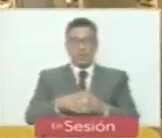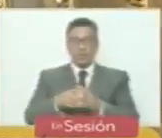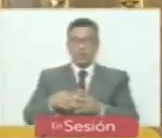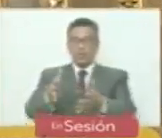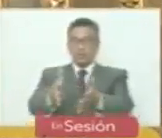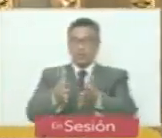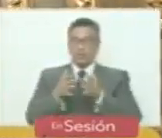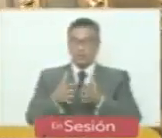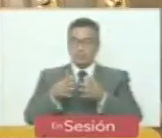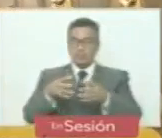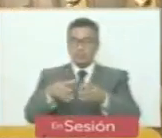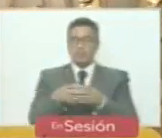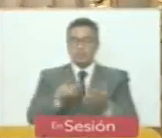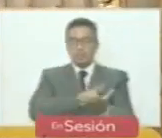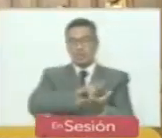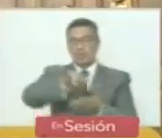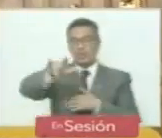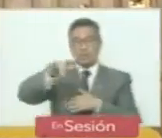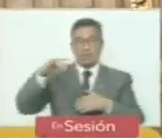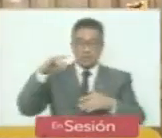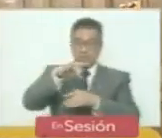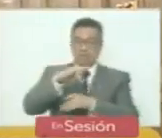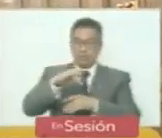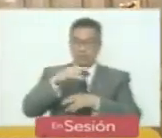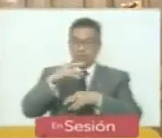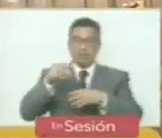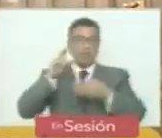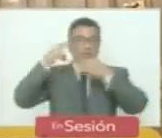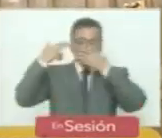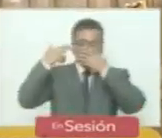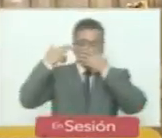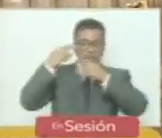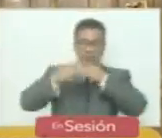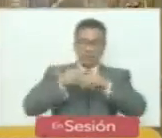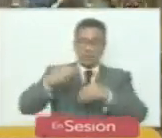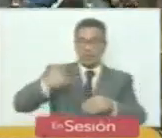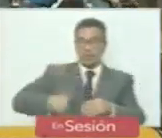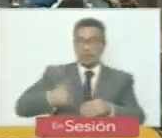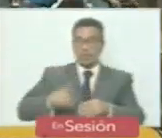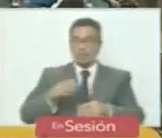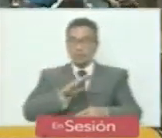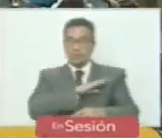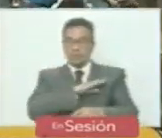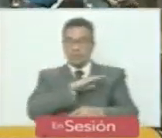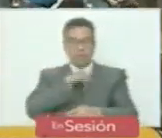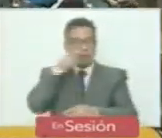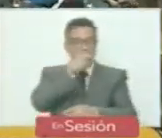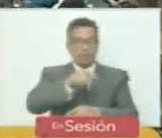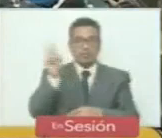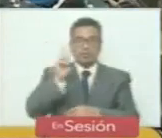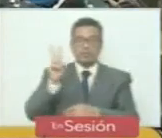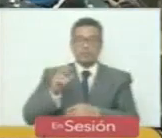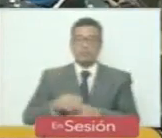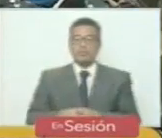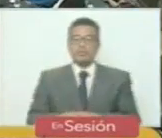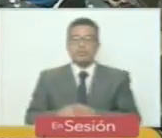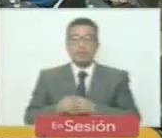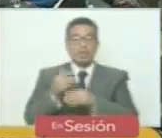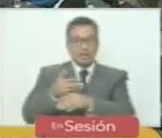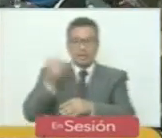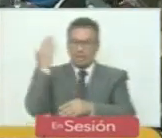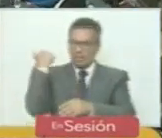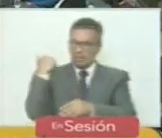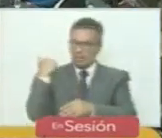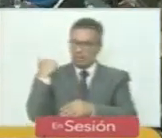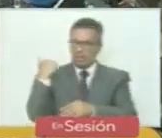apropiarse ilegalmente el avión secuestrado en la República de Argentina y que pertenece al pueblo venezolano. Anteriormente,